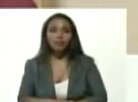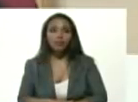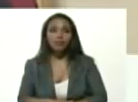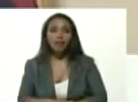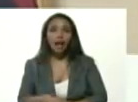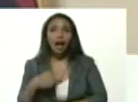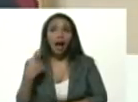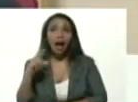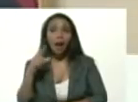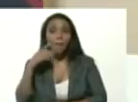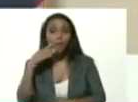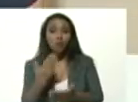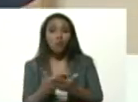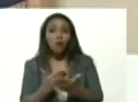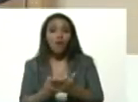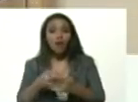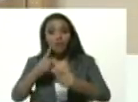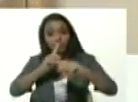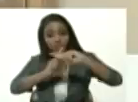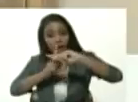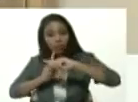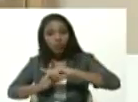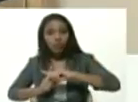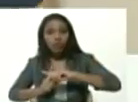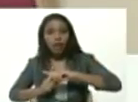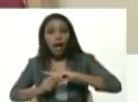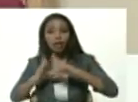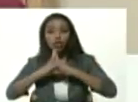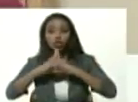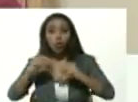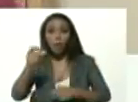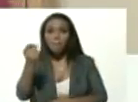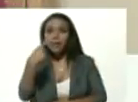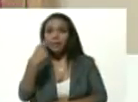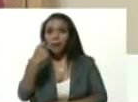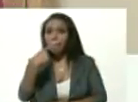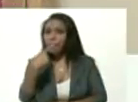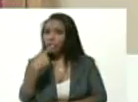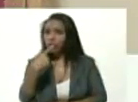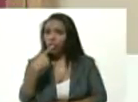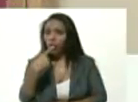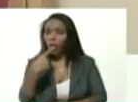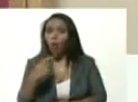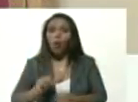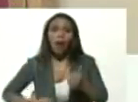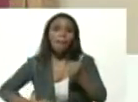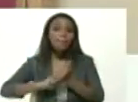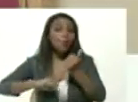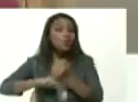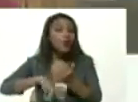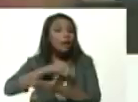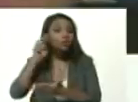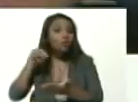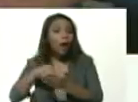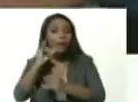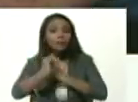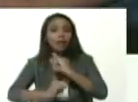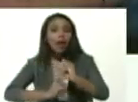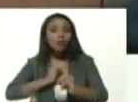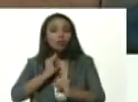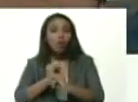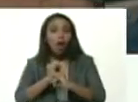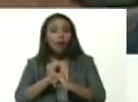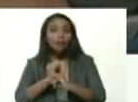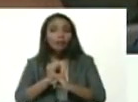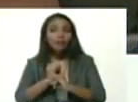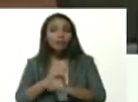Garantía de pruebas diagnósticas y todos los medicamentos con el apoyo nacional e internacional.